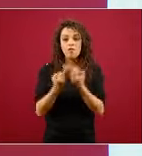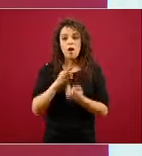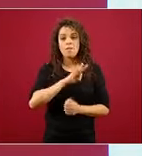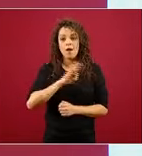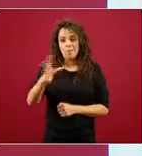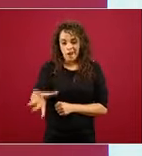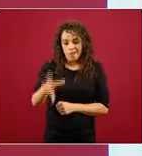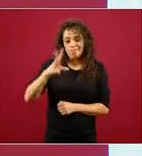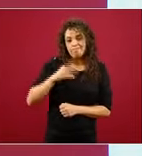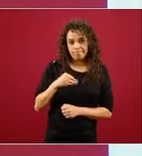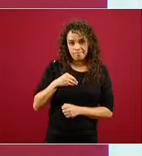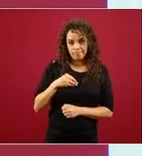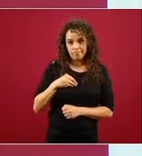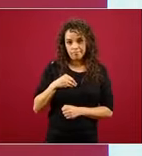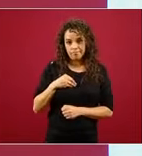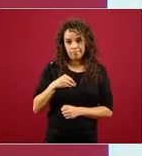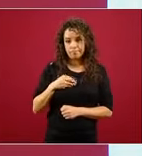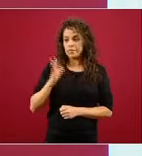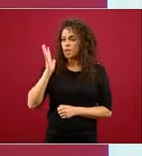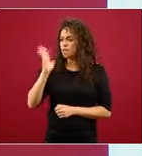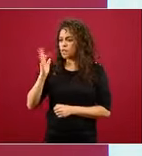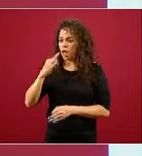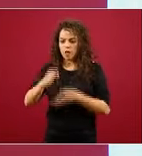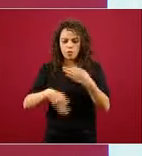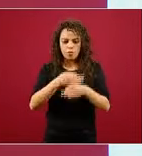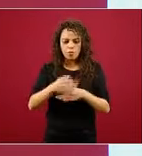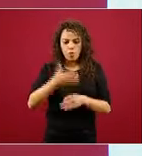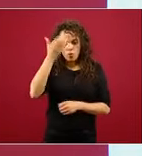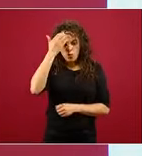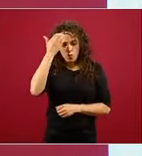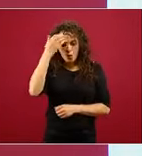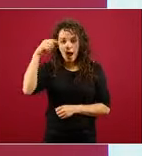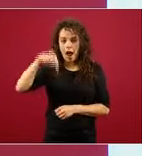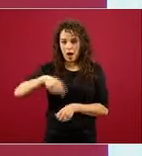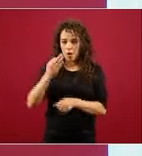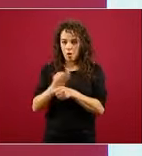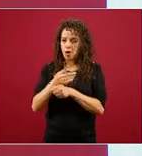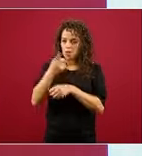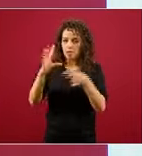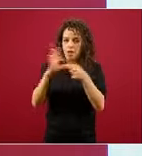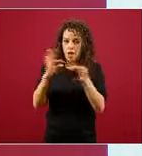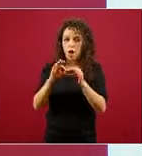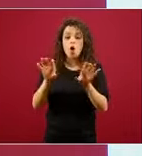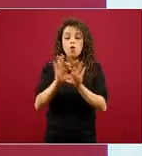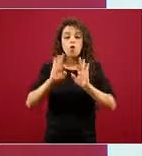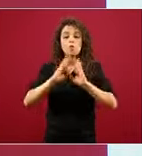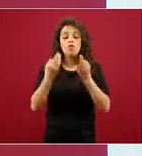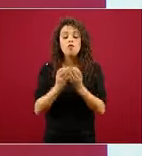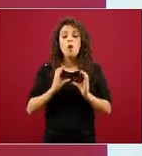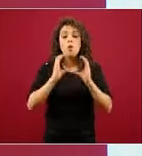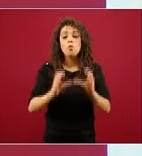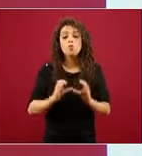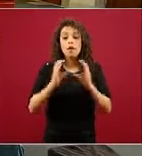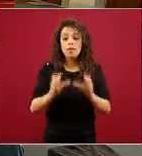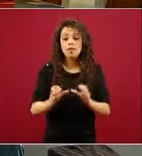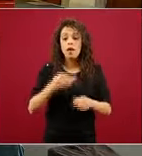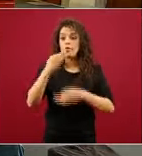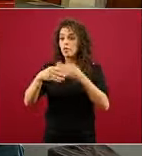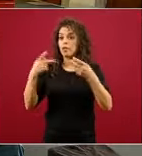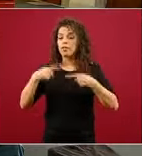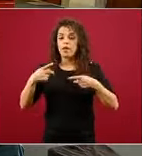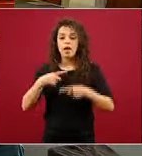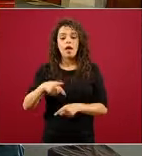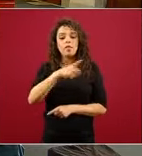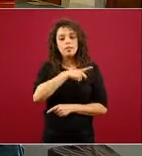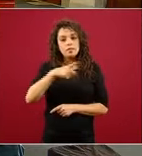aplicar las medidas que ya conocemos, que vamos a hacer énfasis nuevamente aquí y que nuestra población tiene que tener muy presente, como bien ya dijo el